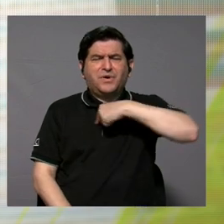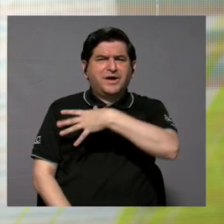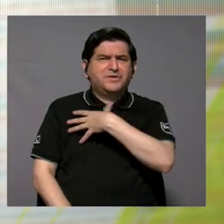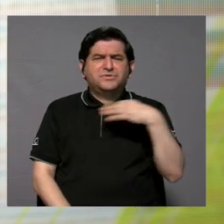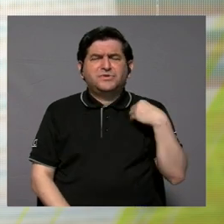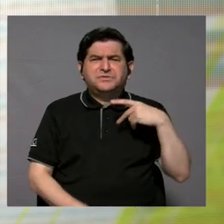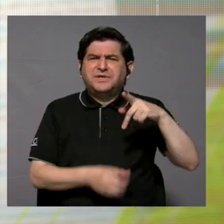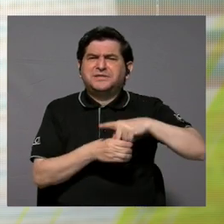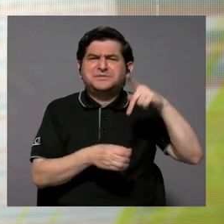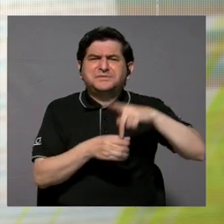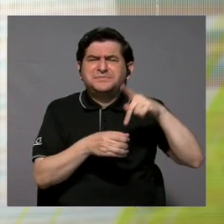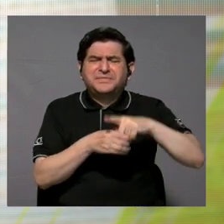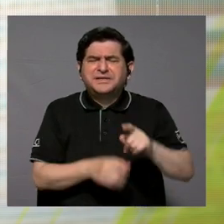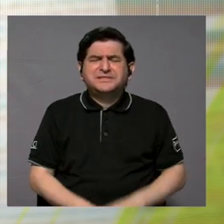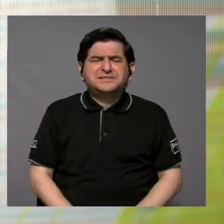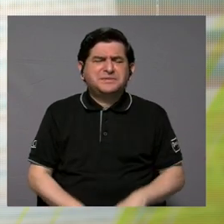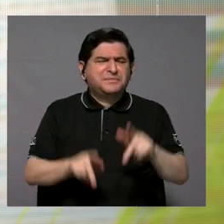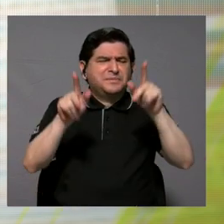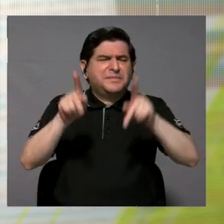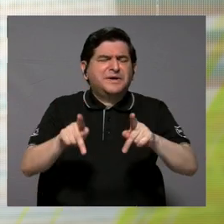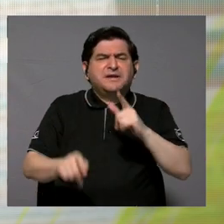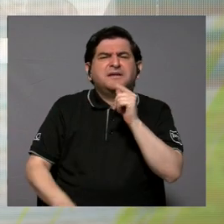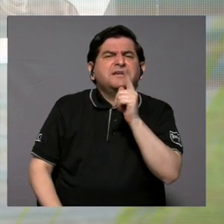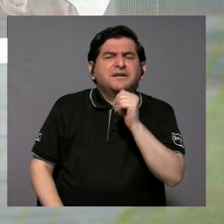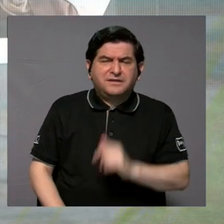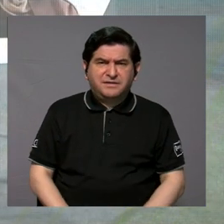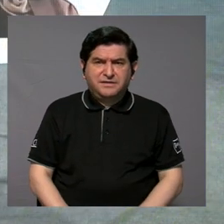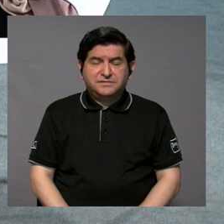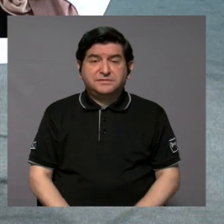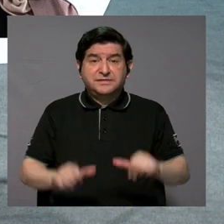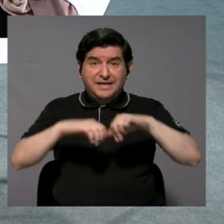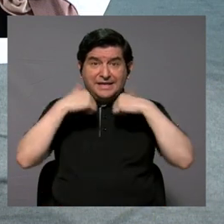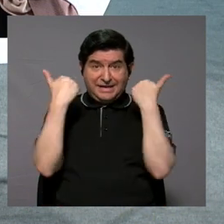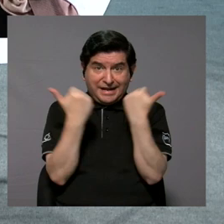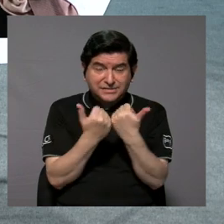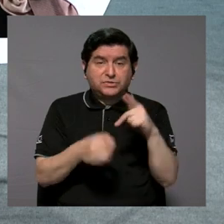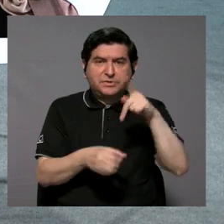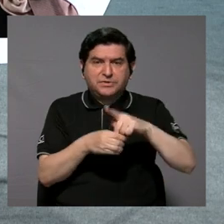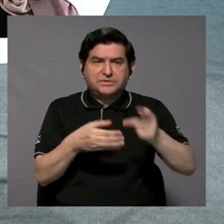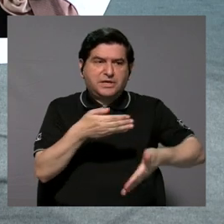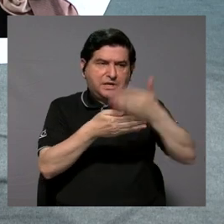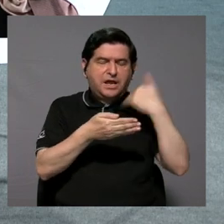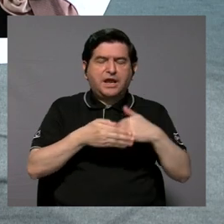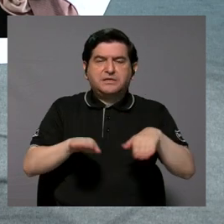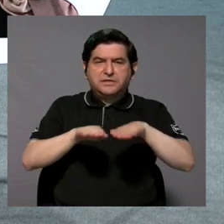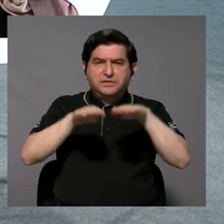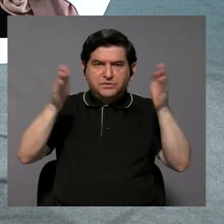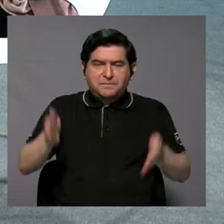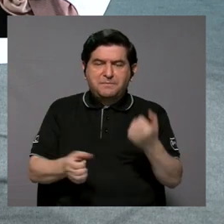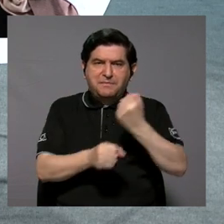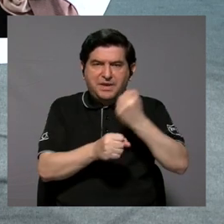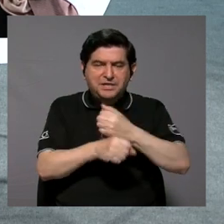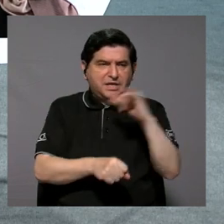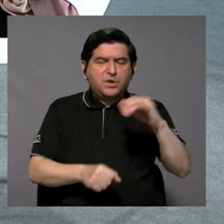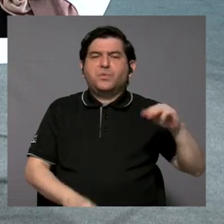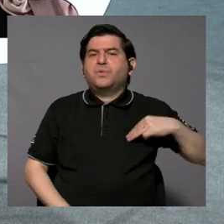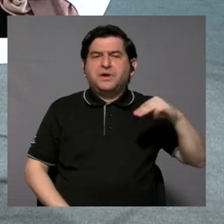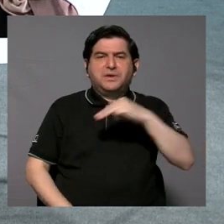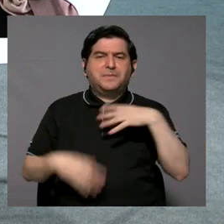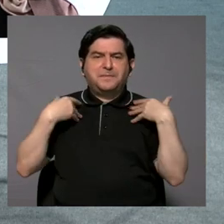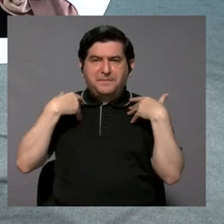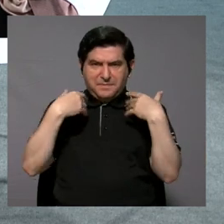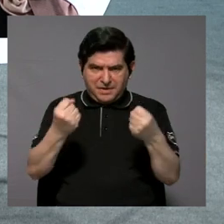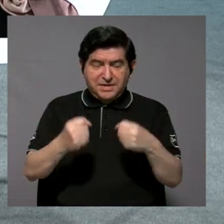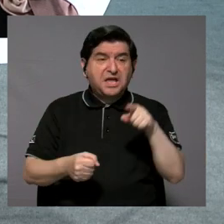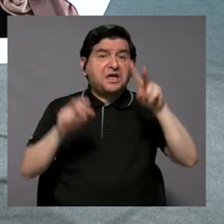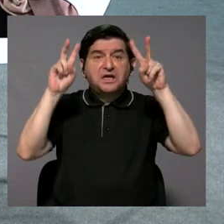mucho saber quiénes participan de estas mesas de discusión, porque la asociación que ha participado en otras mesas de trabajo con el mismo Ministerio de